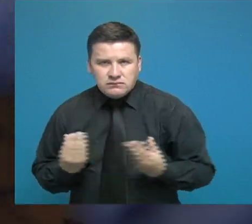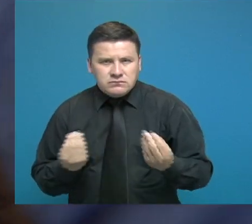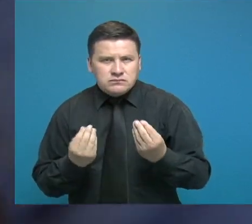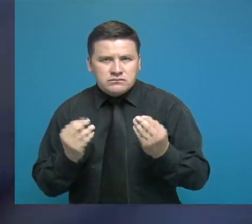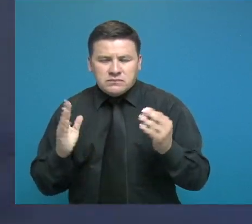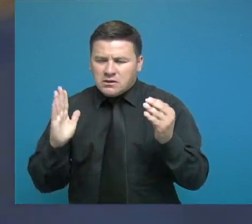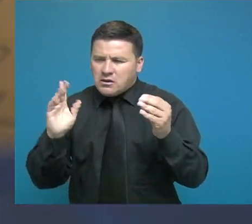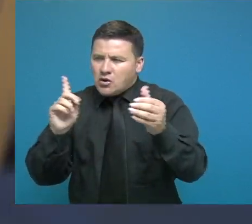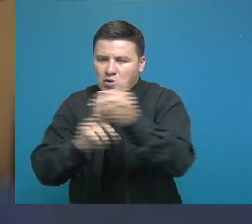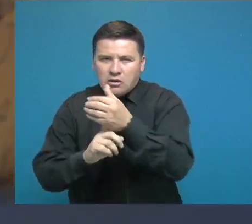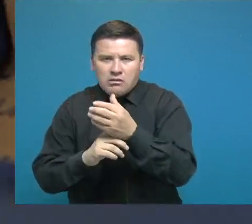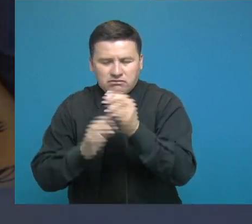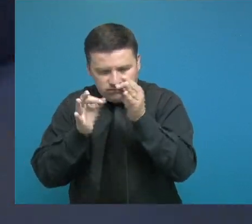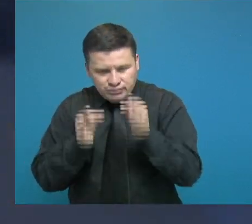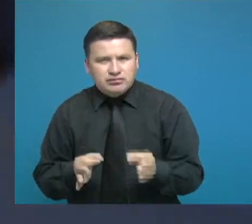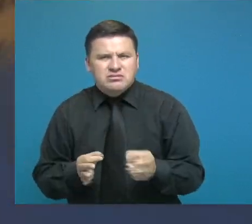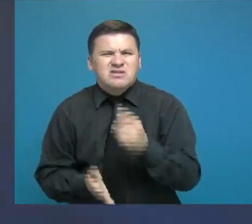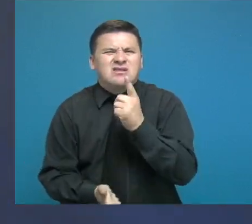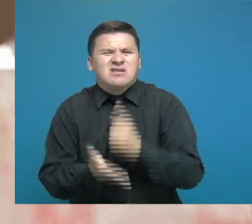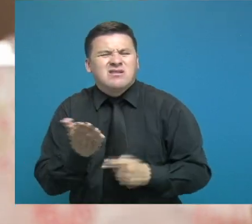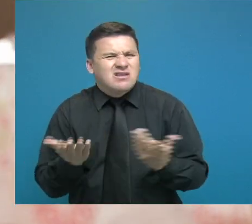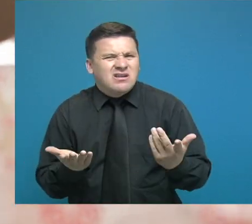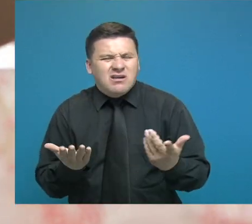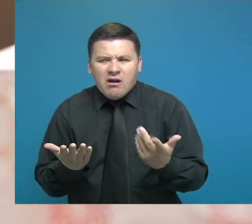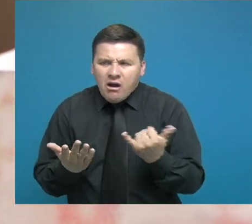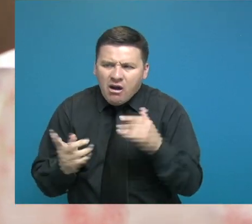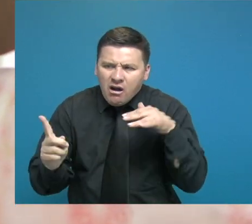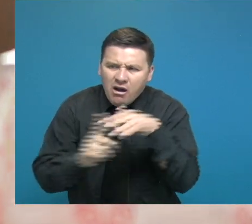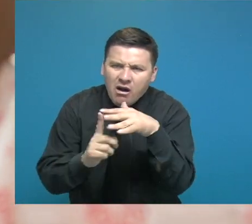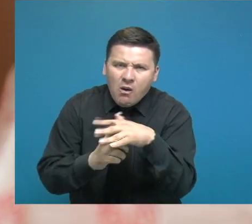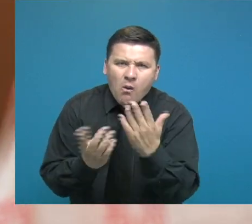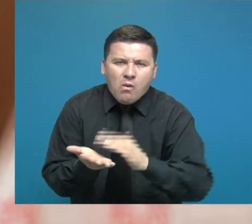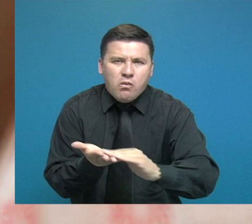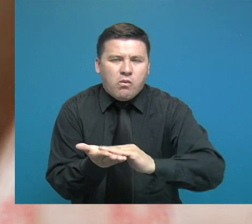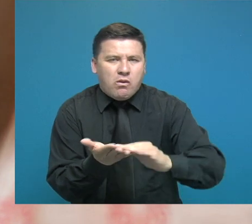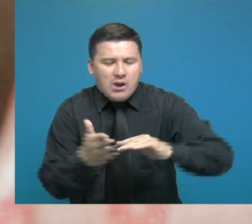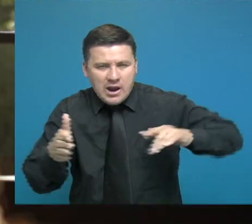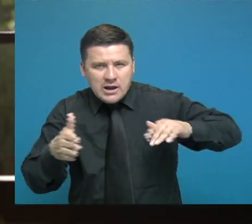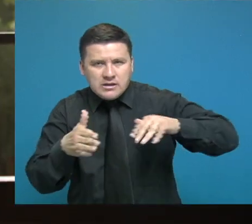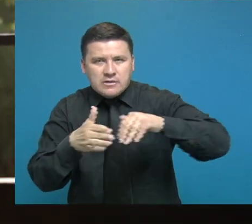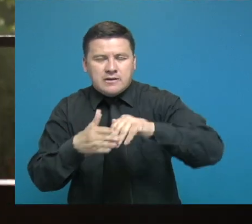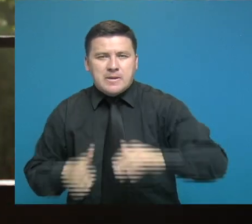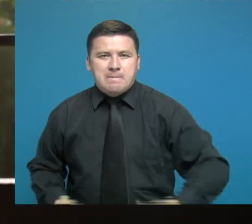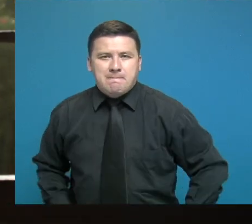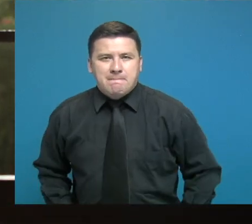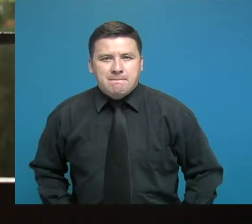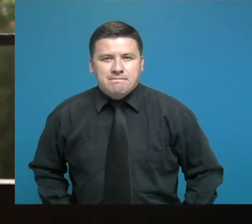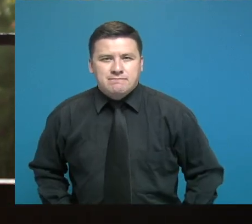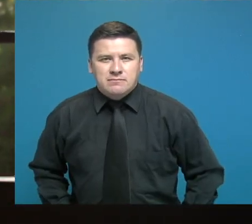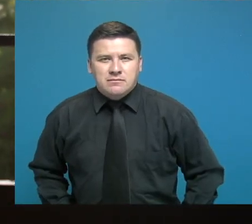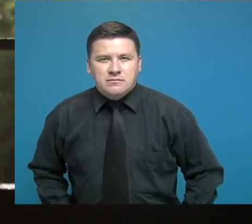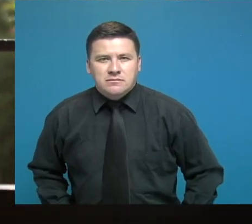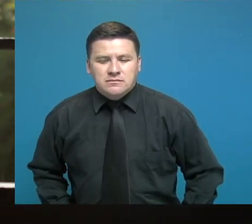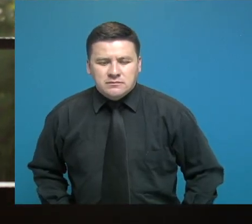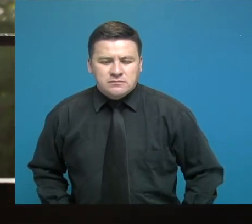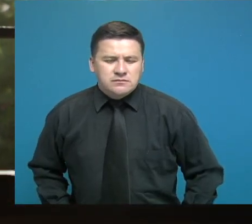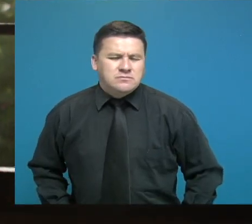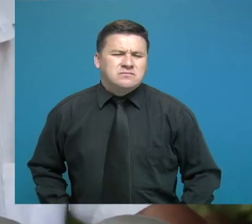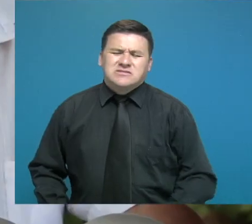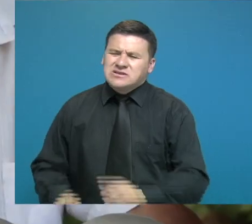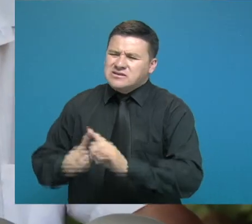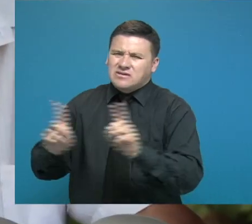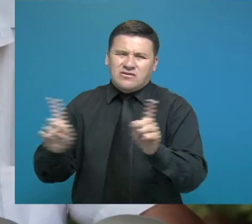identificar, registrar y determinar en qué partes están y qué riesgos pueden estar corriendo estos archivos.